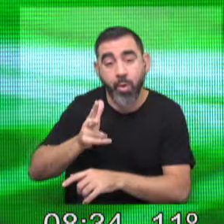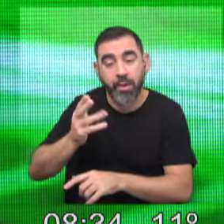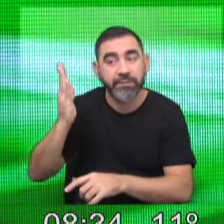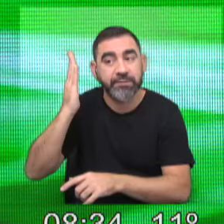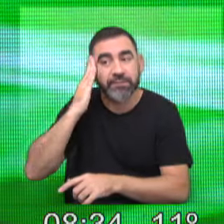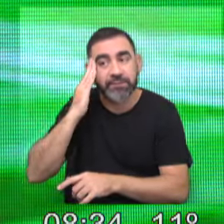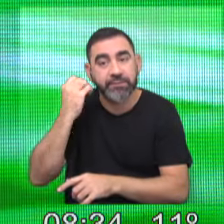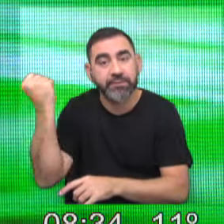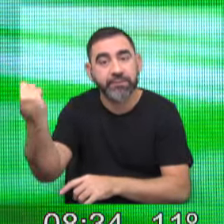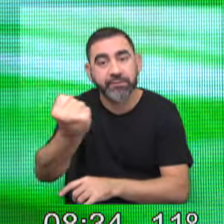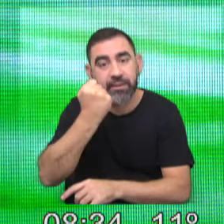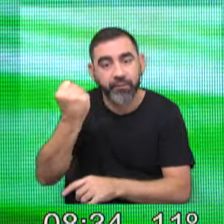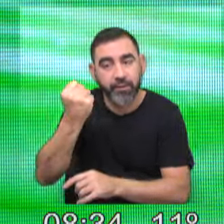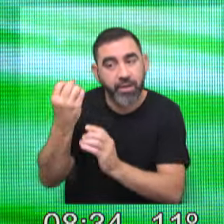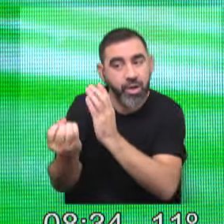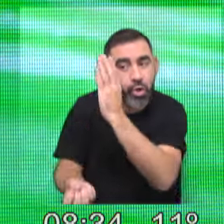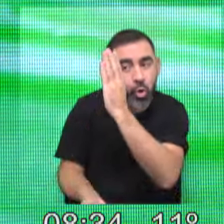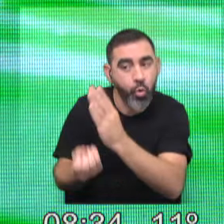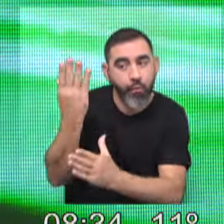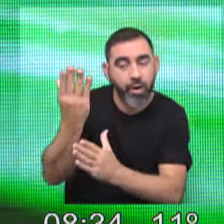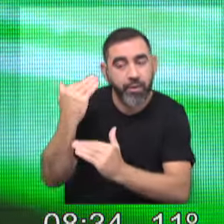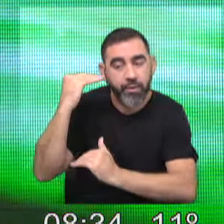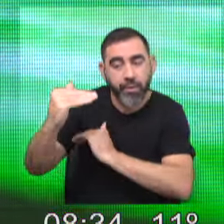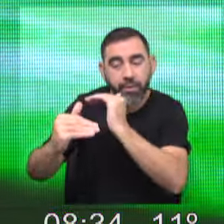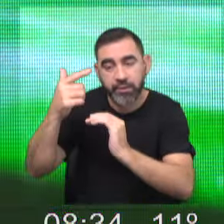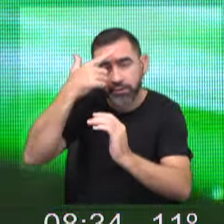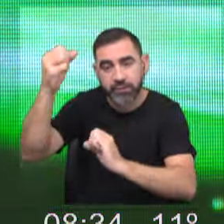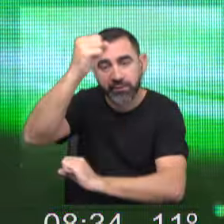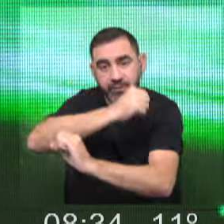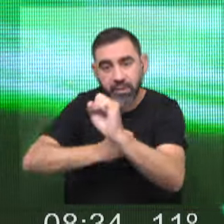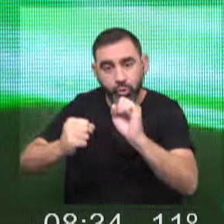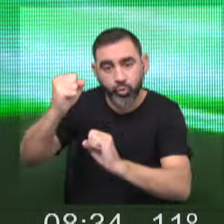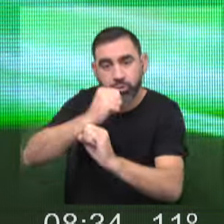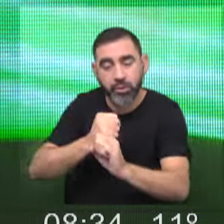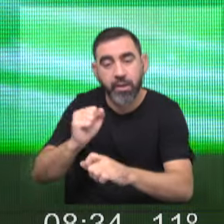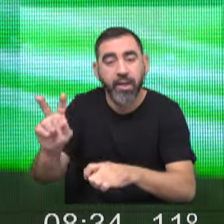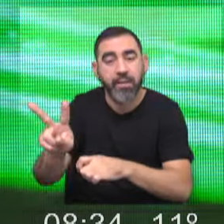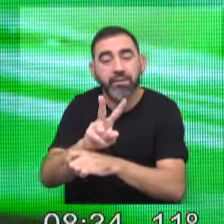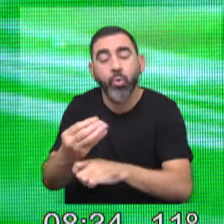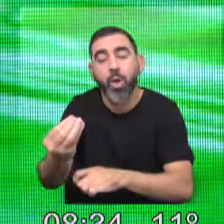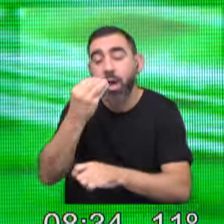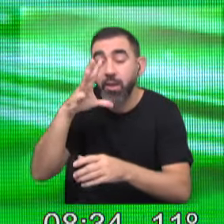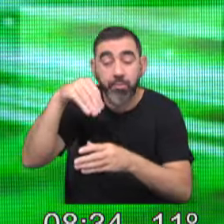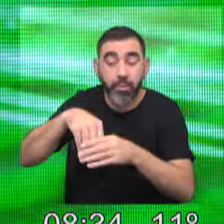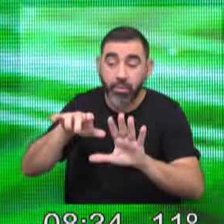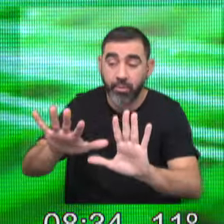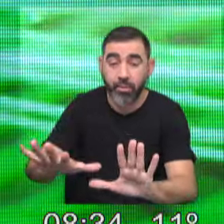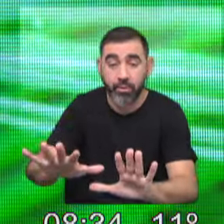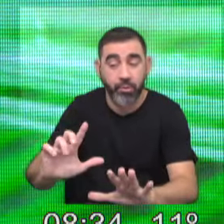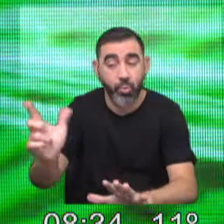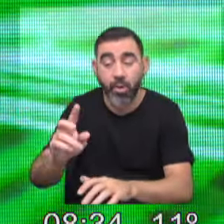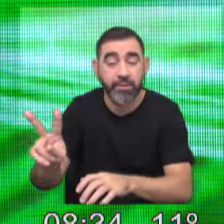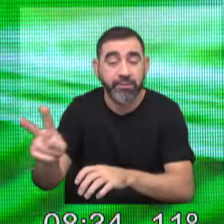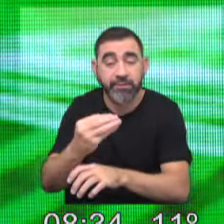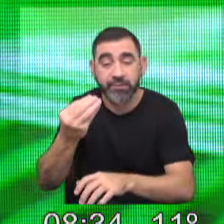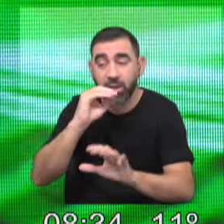saber, es innovar, es desarrollar la tecnología. Y la seguridad alimentaria es parte de eso, ¿no? Hoy no va a haber seguridad